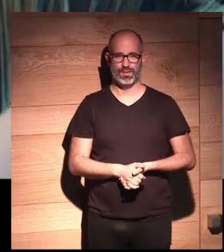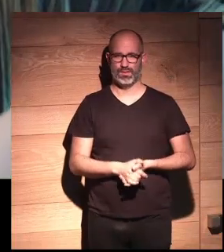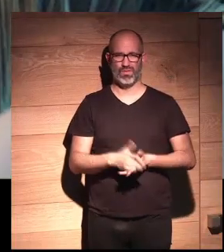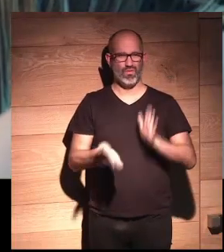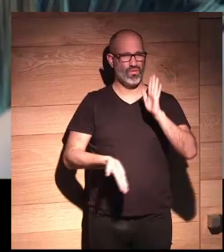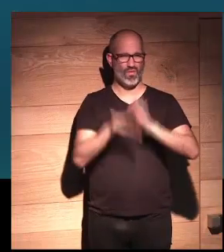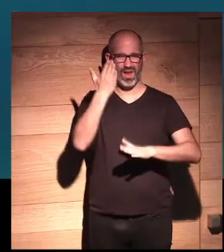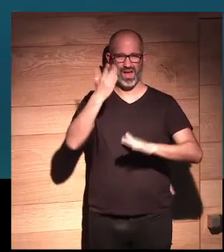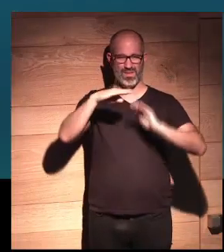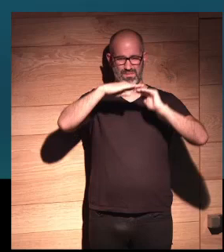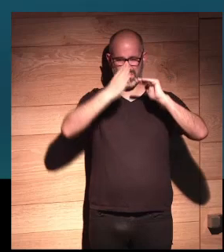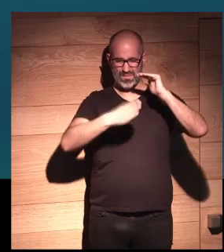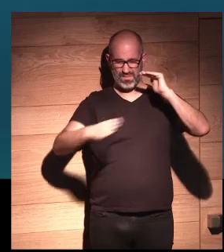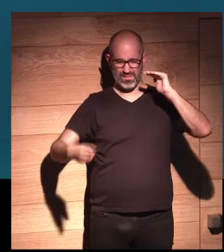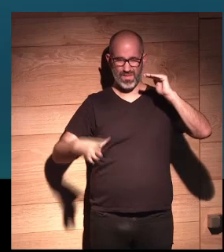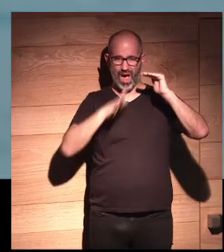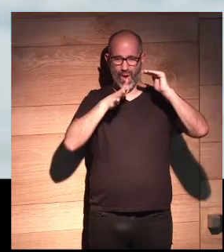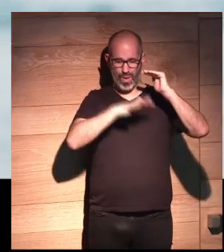Fuera de esta cala.